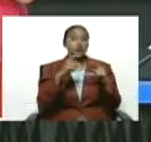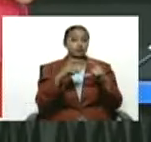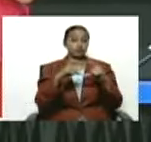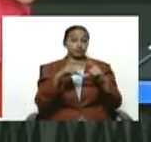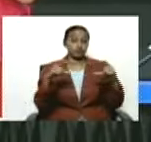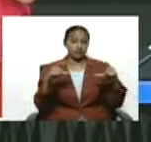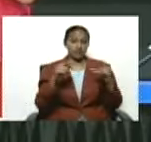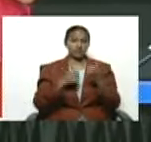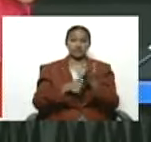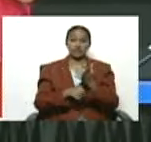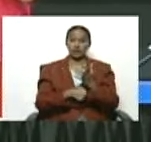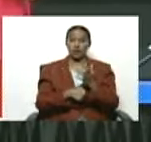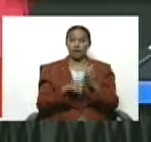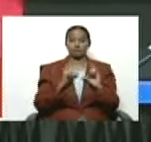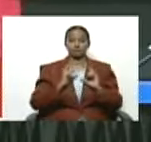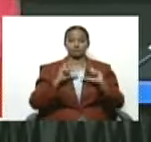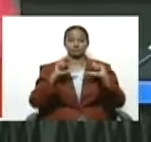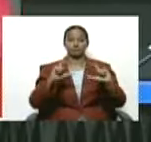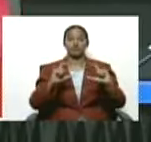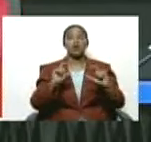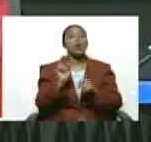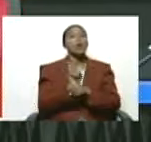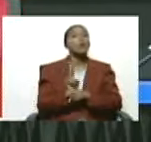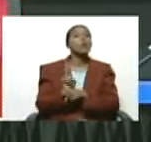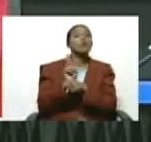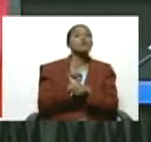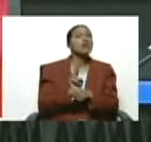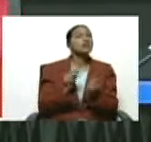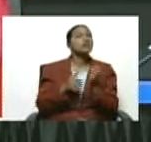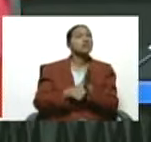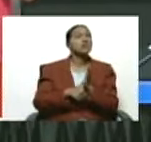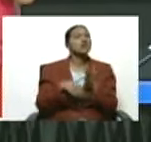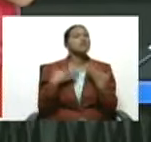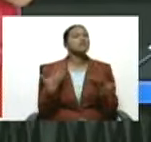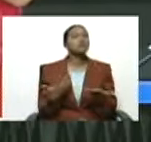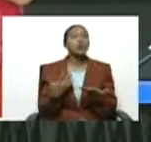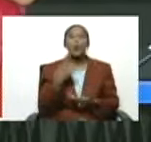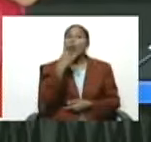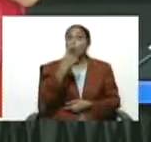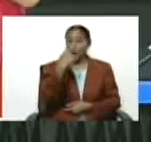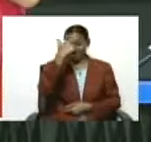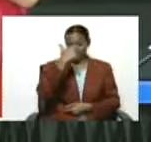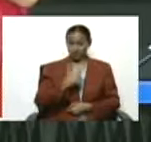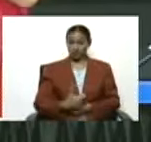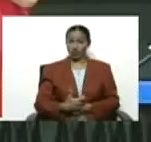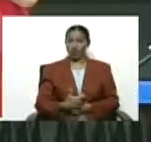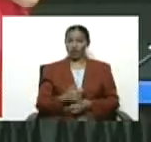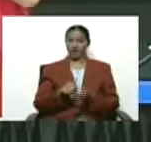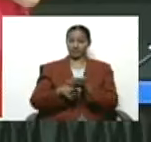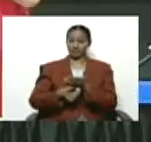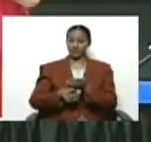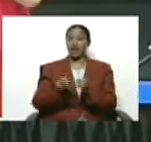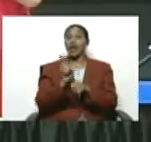excluyente. La usa una sola persona. Será la Cuarta República.